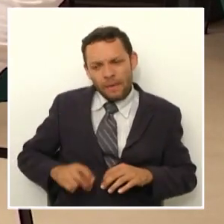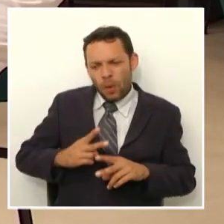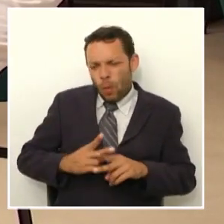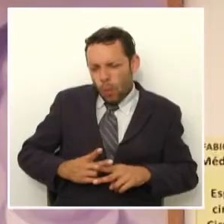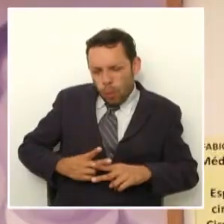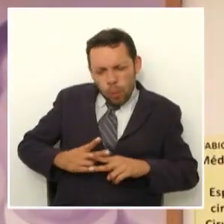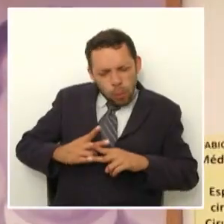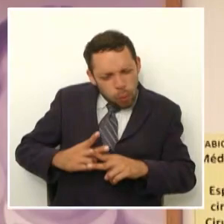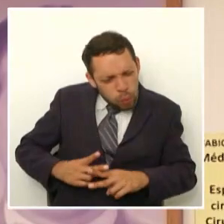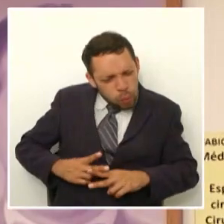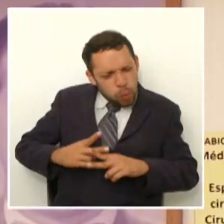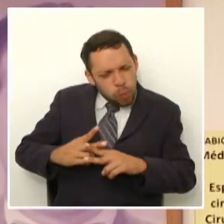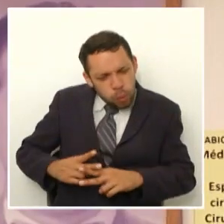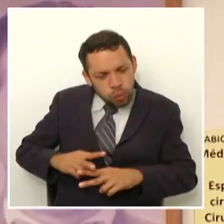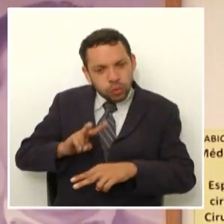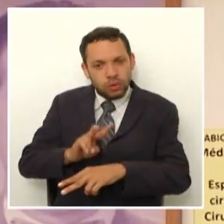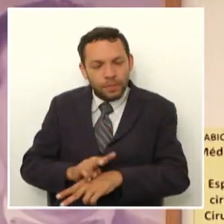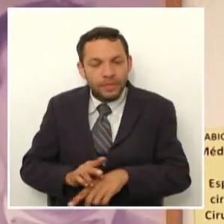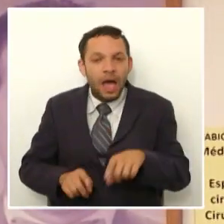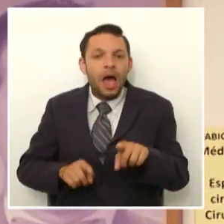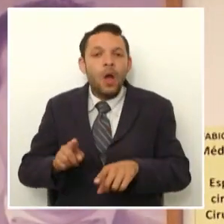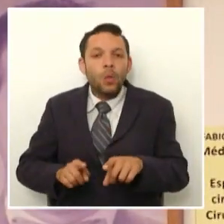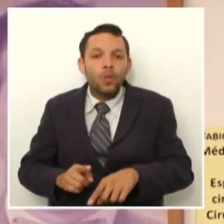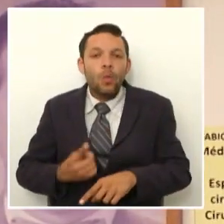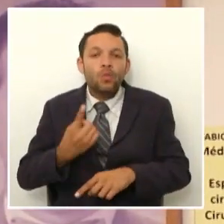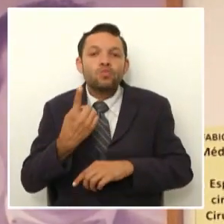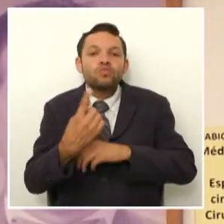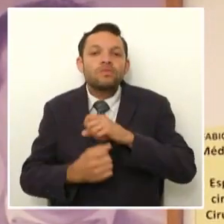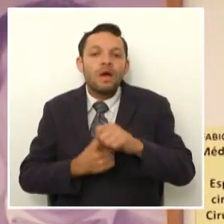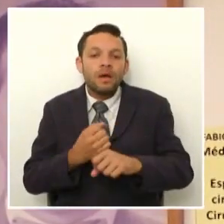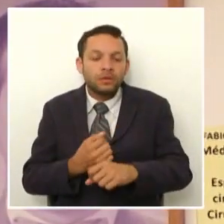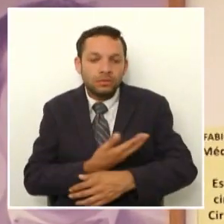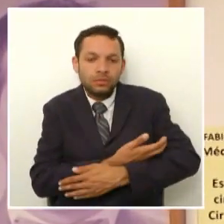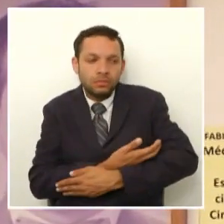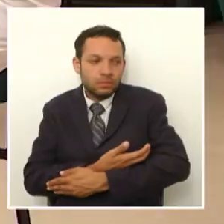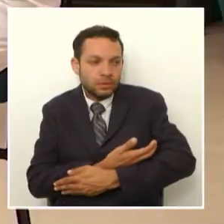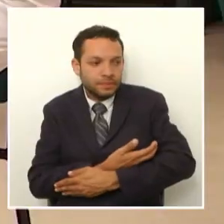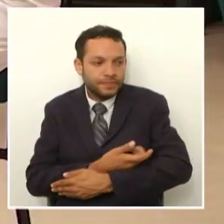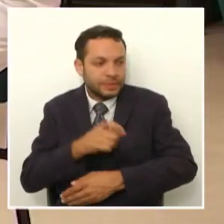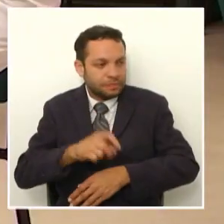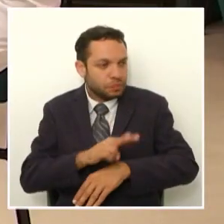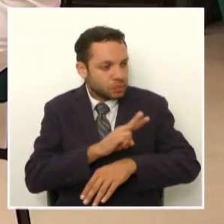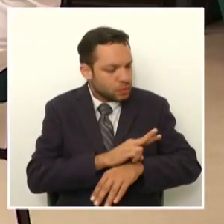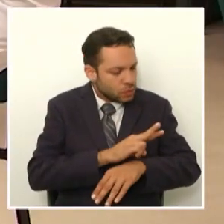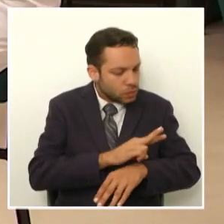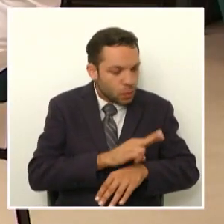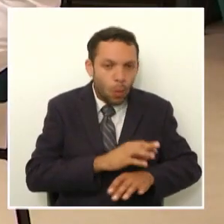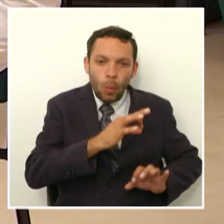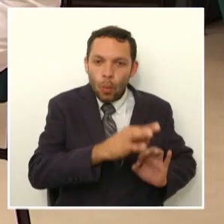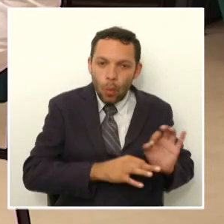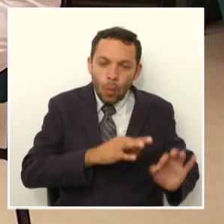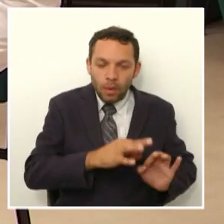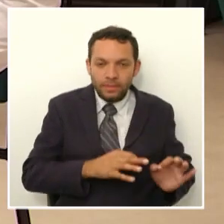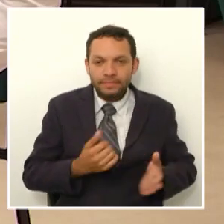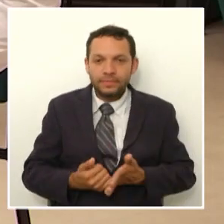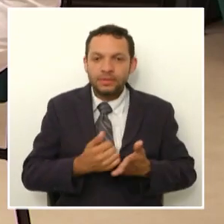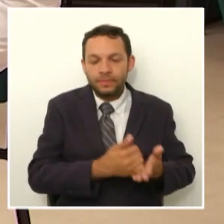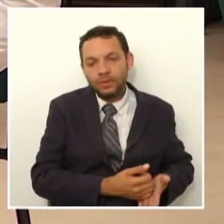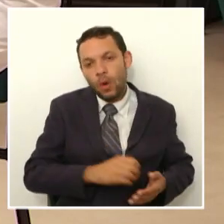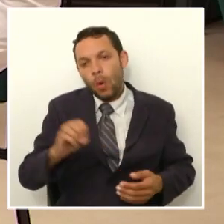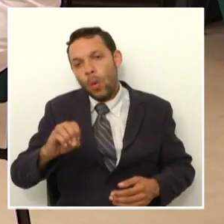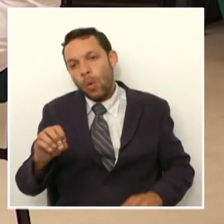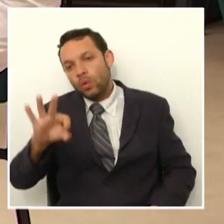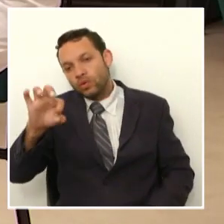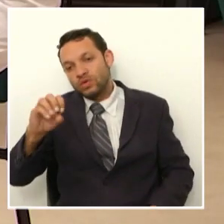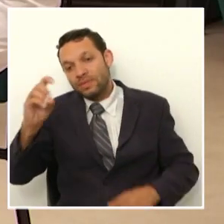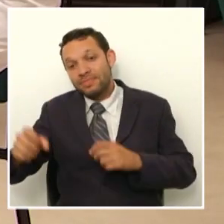prematuro, ¿no? O un niño de 1 o 2 años, y en la tarde, ¿no? Tenga que darle una anestesia a un paciente de 80 o 90